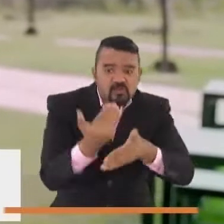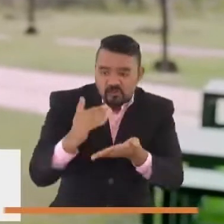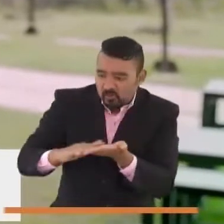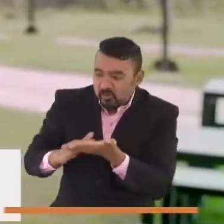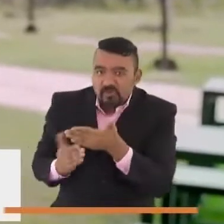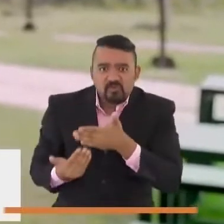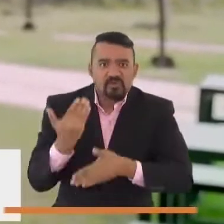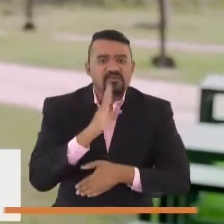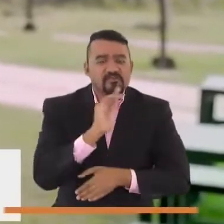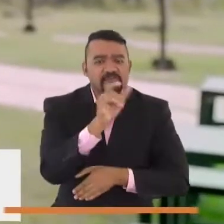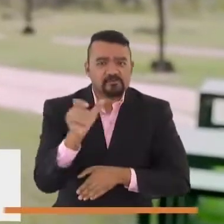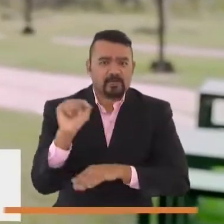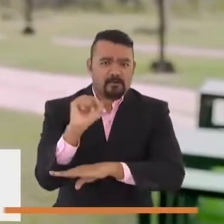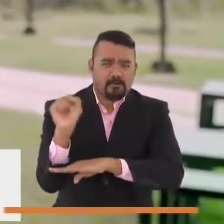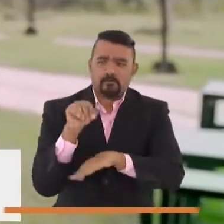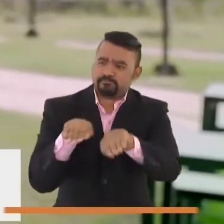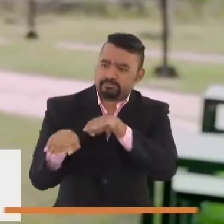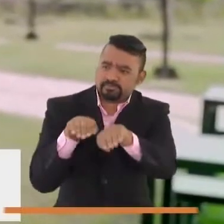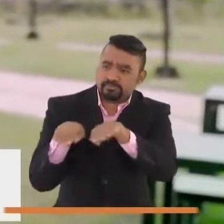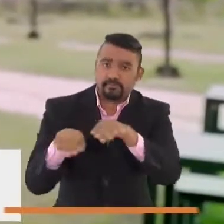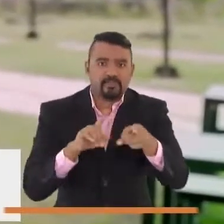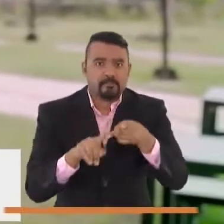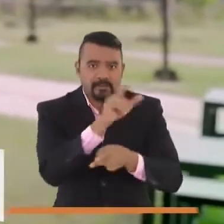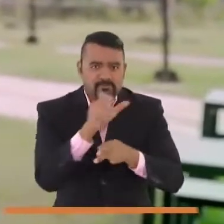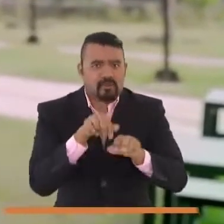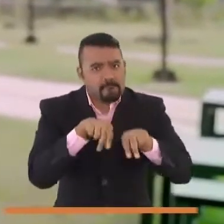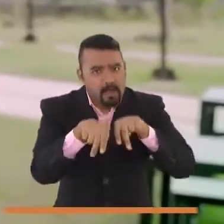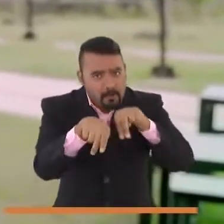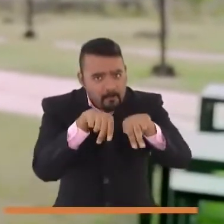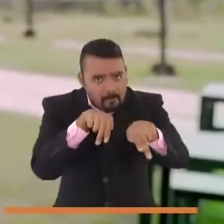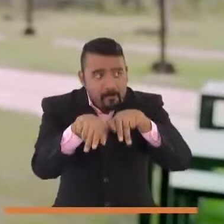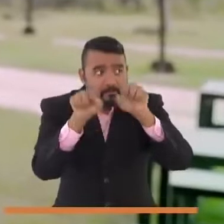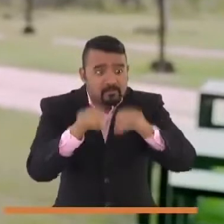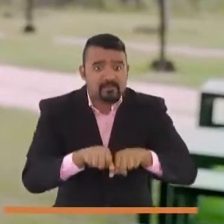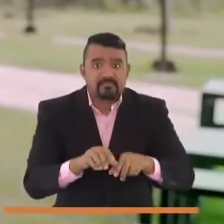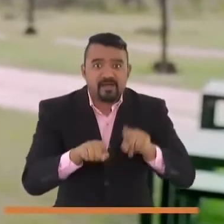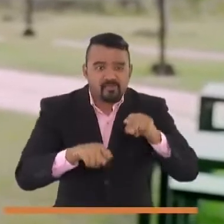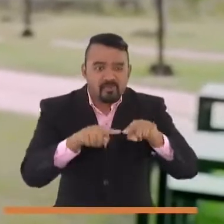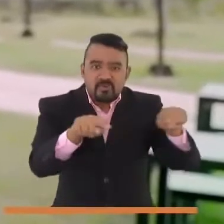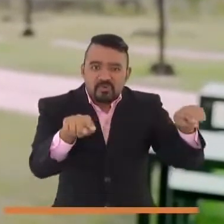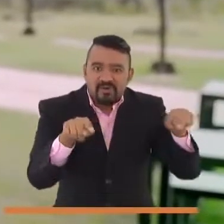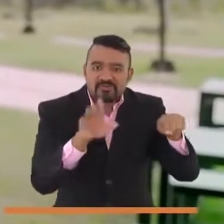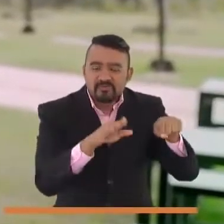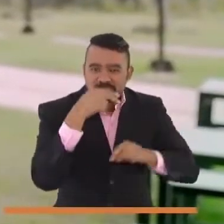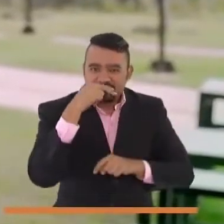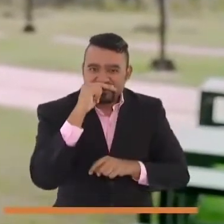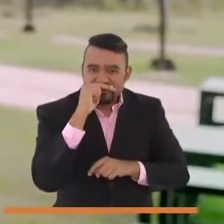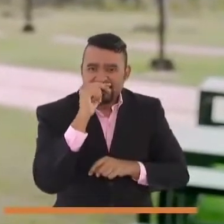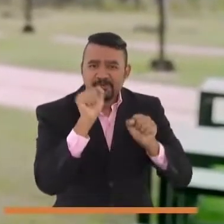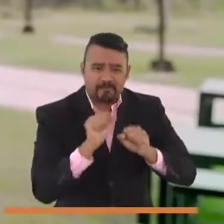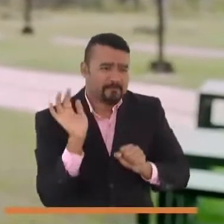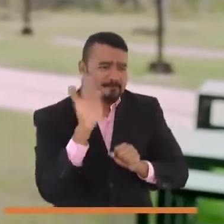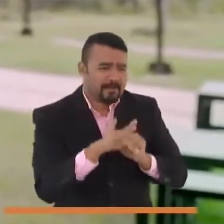peatonal, y vamos también a dar unas mejores condiciones para que los niños puedan jugar y aprovechar los espacios del